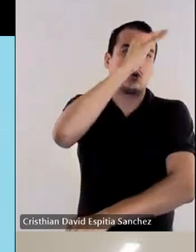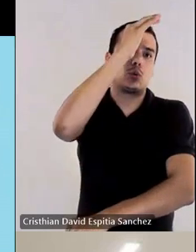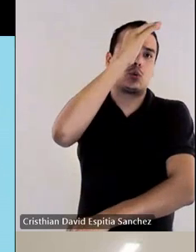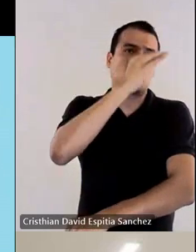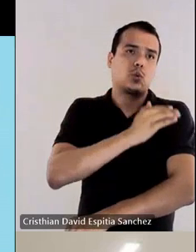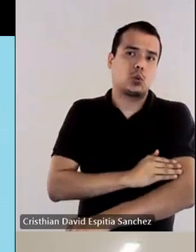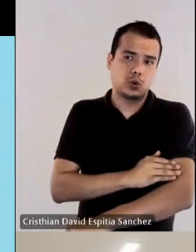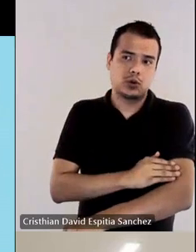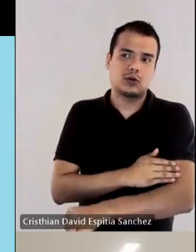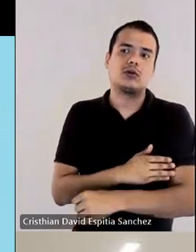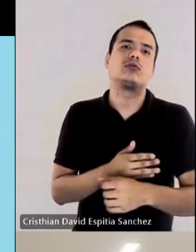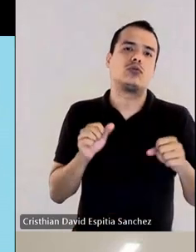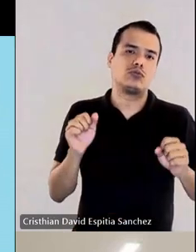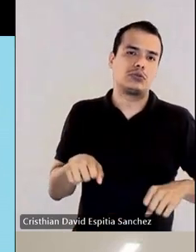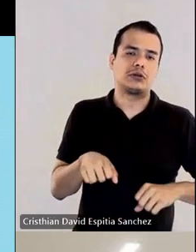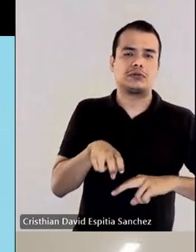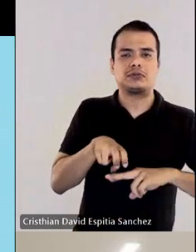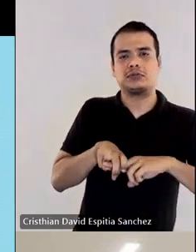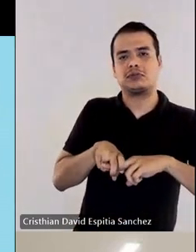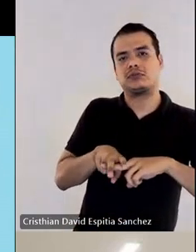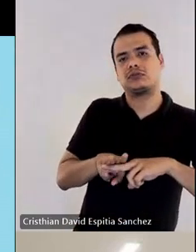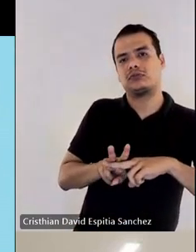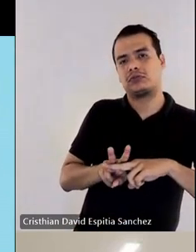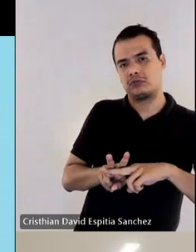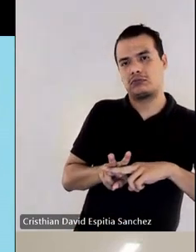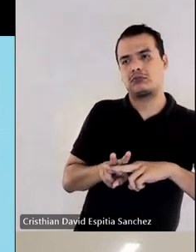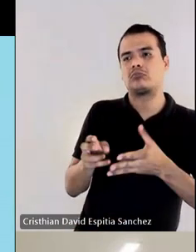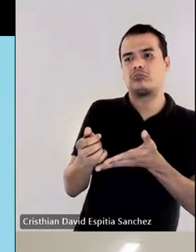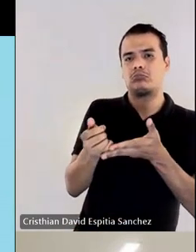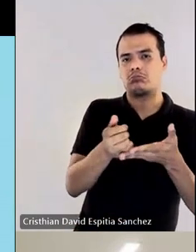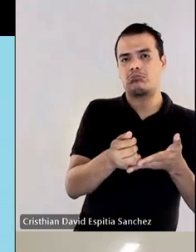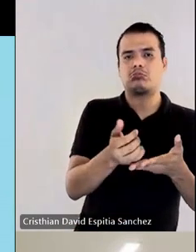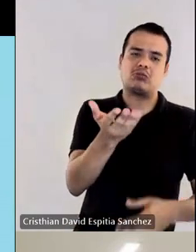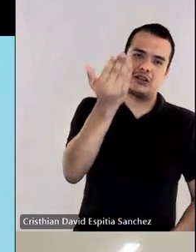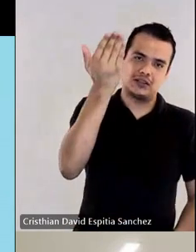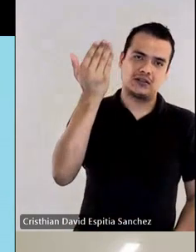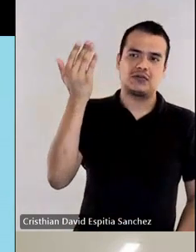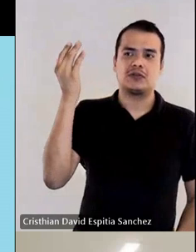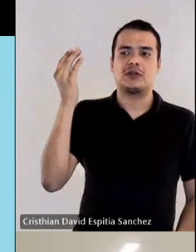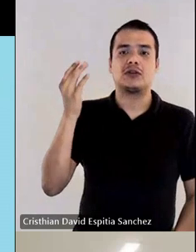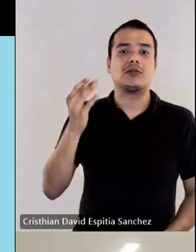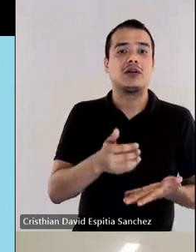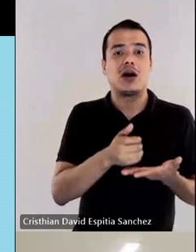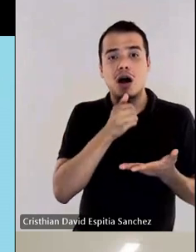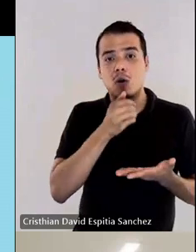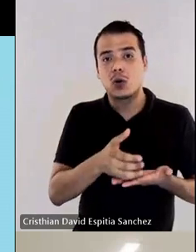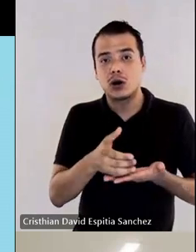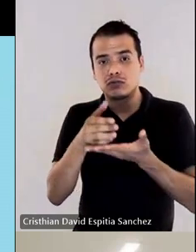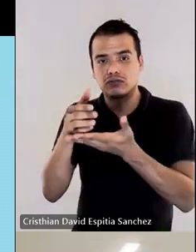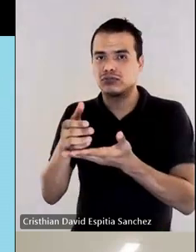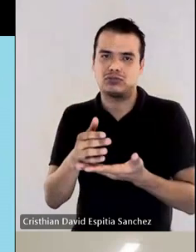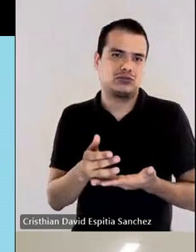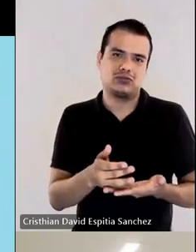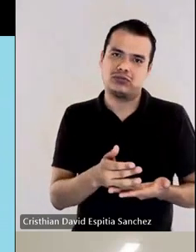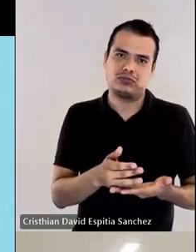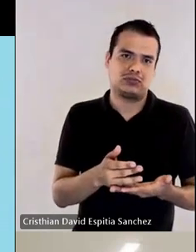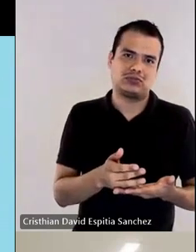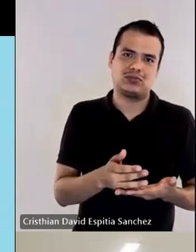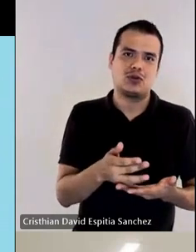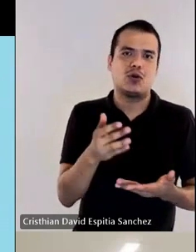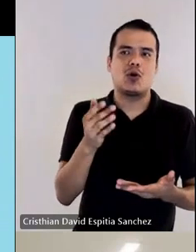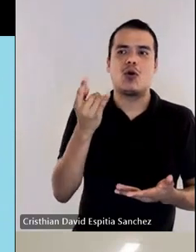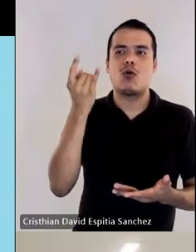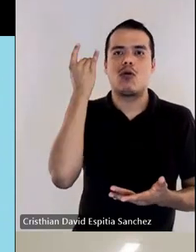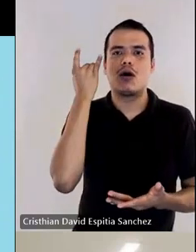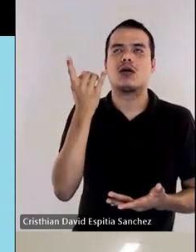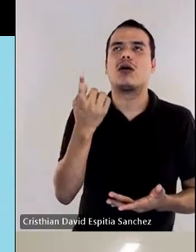levantar las piernas semiflexionadas será una buena solución. Evite introducir líquidos en vías aéreas. Evite introducir elementos que